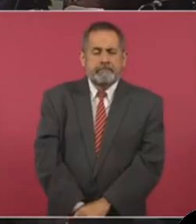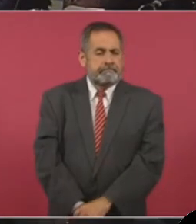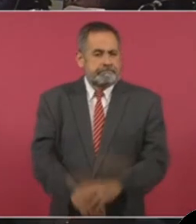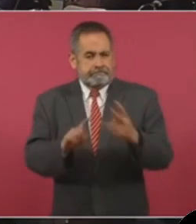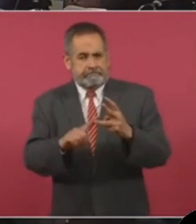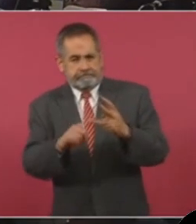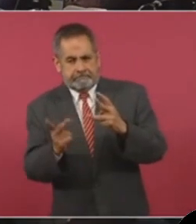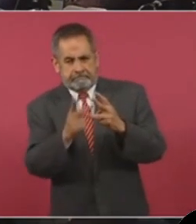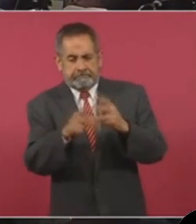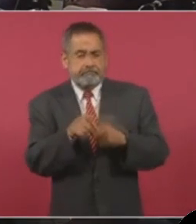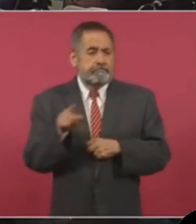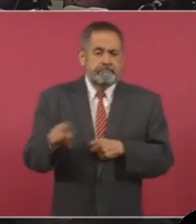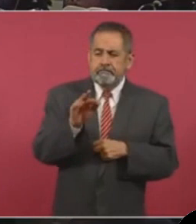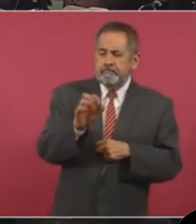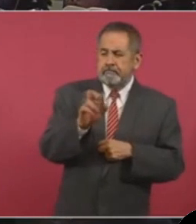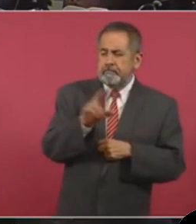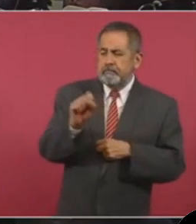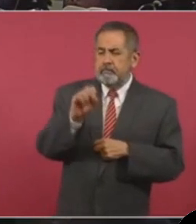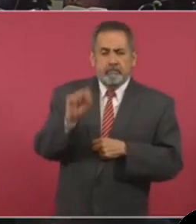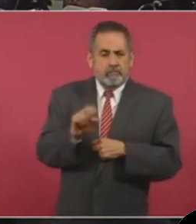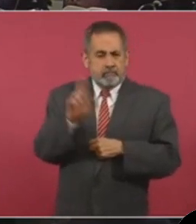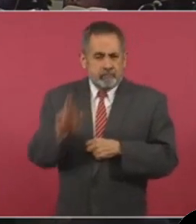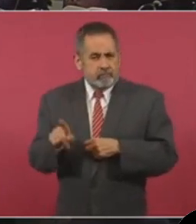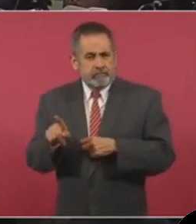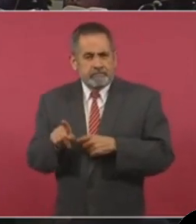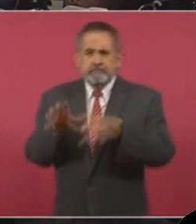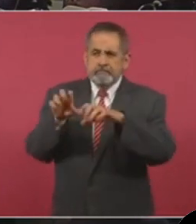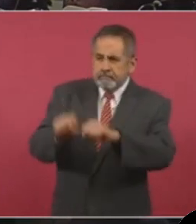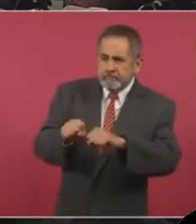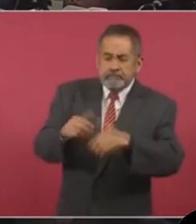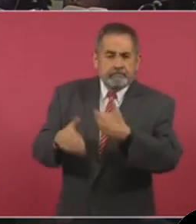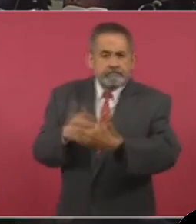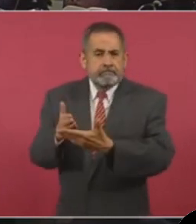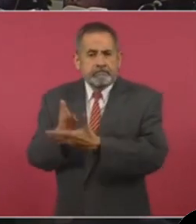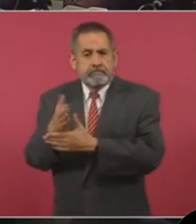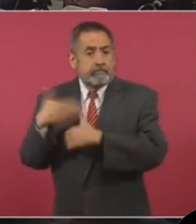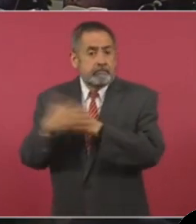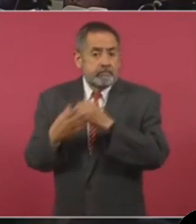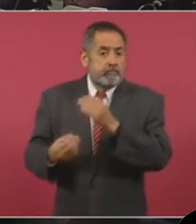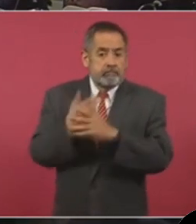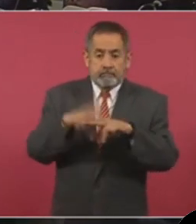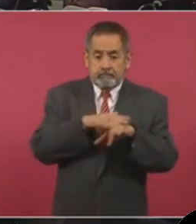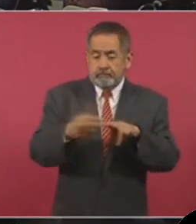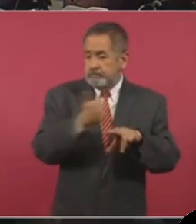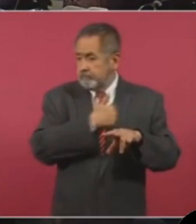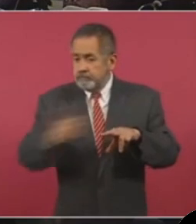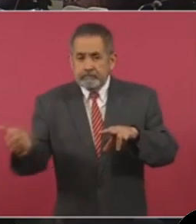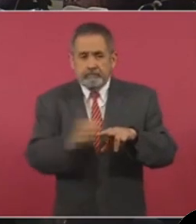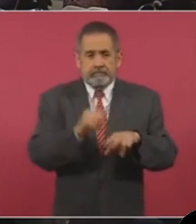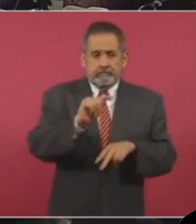pretende acelerar las obras del corredor interoceánico y dar paso libre a ferrocarriles de Tehuantepec